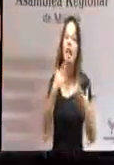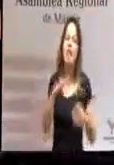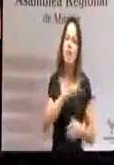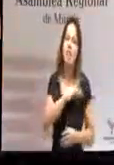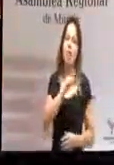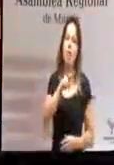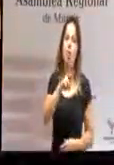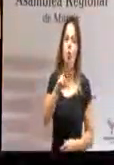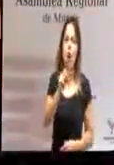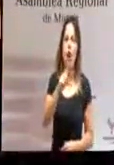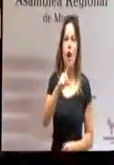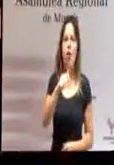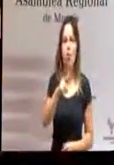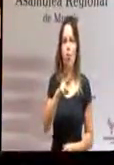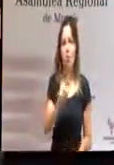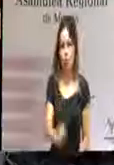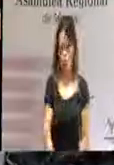Urrarburu.